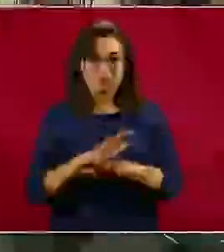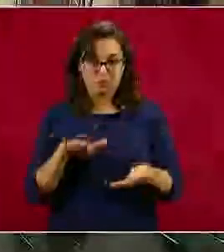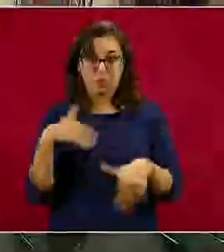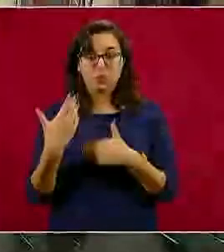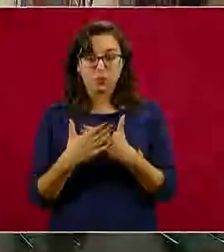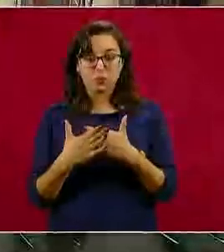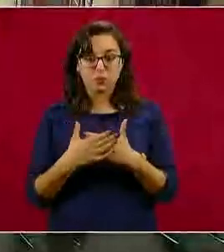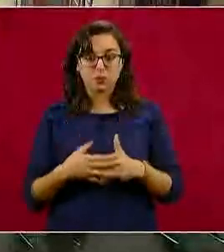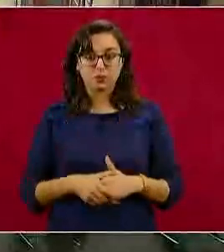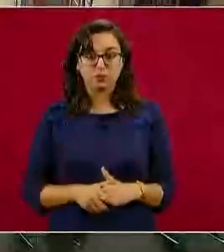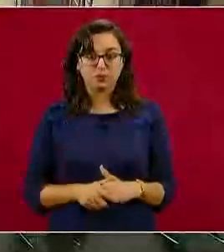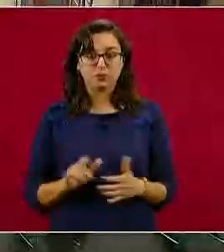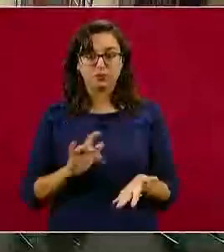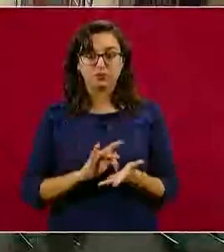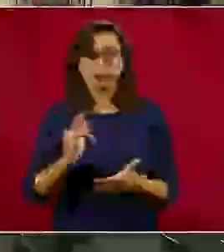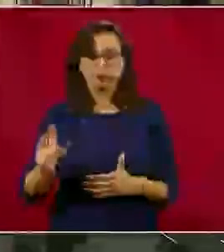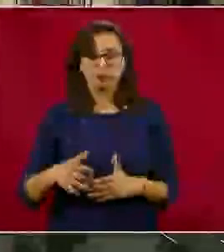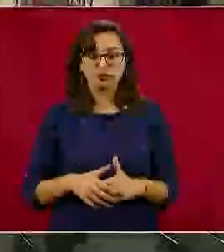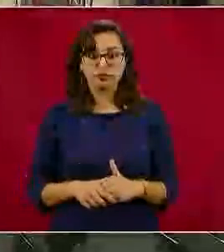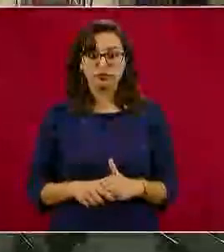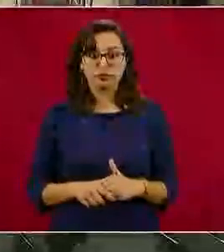próximamente. Gracias.